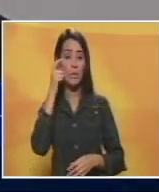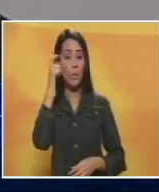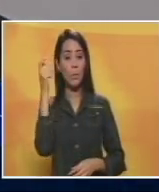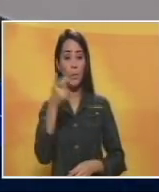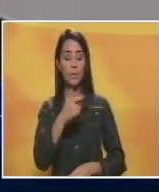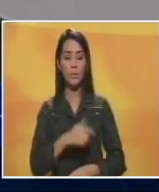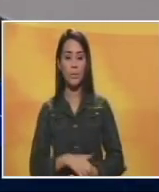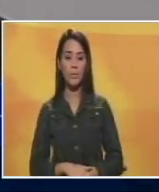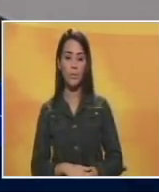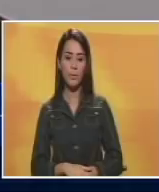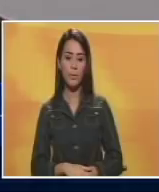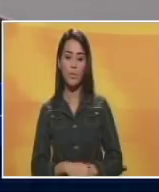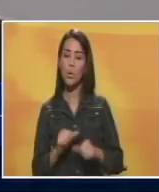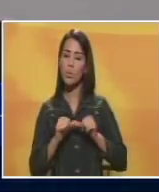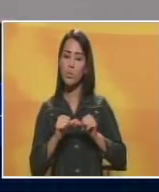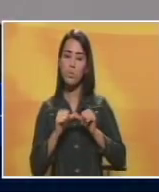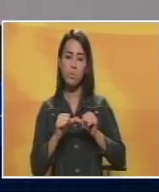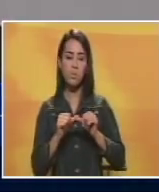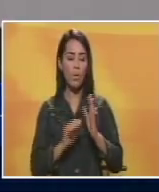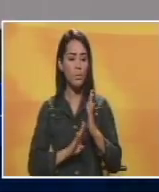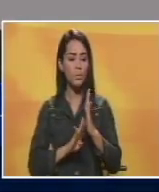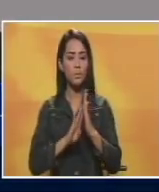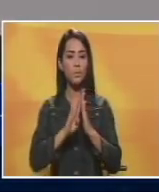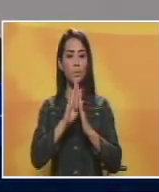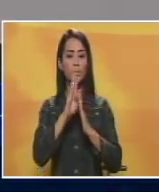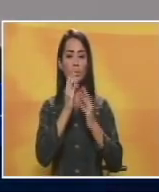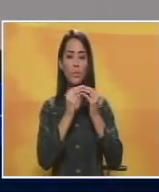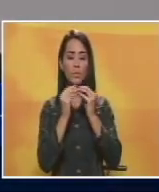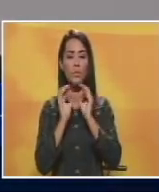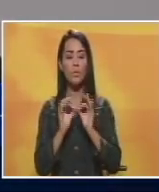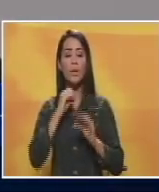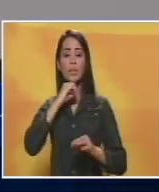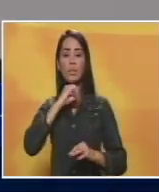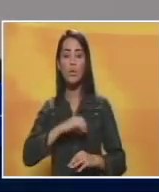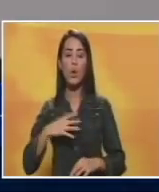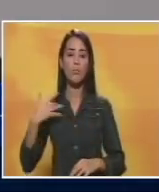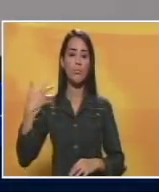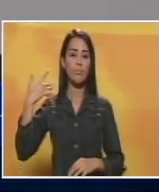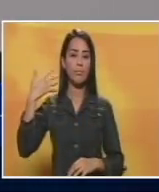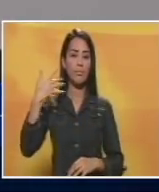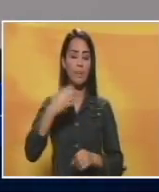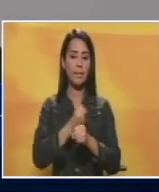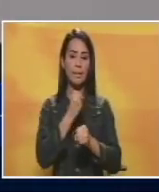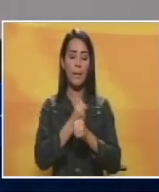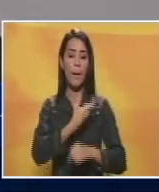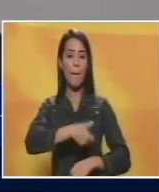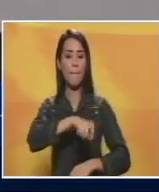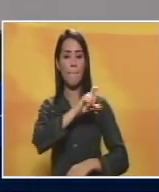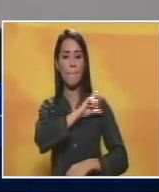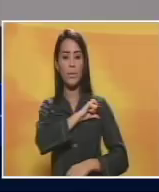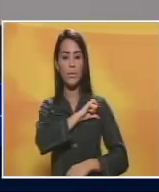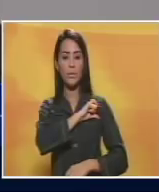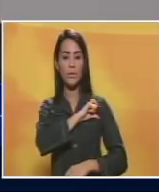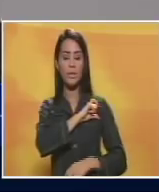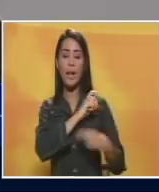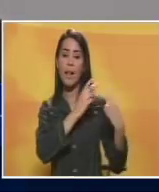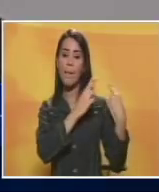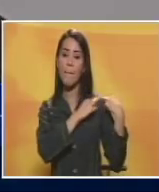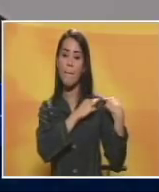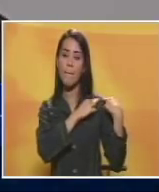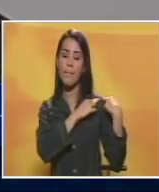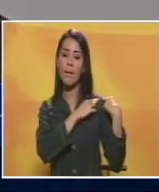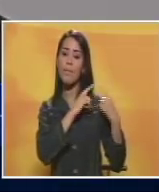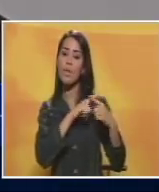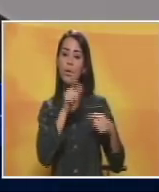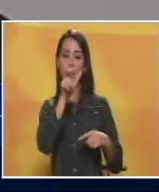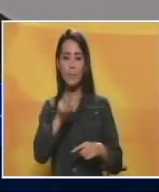seguir avanzando y construyendo su historia de servicio a los españoles bajo el liderazgo de